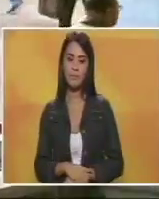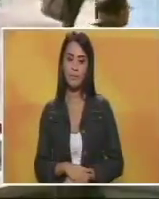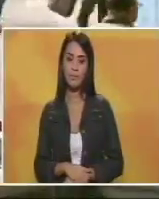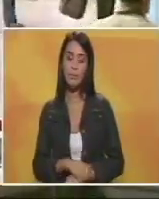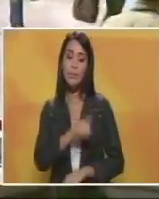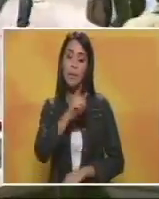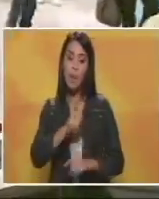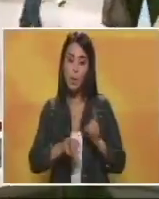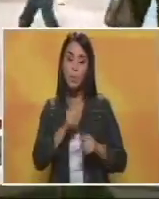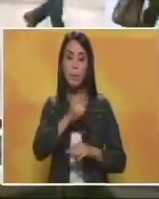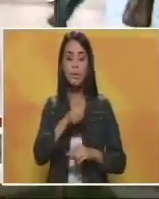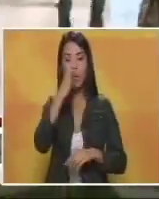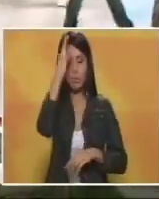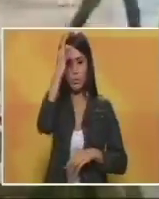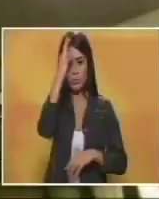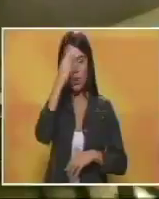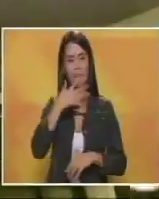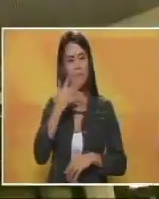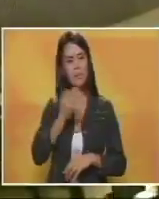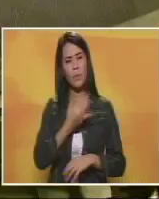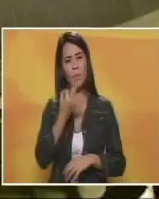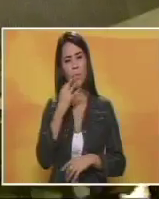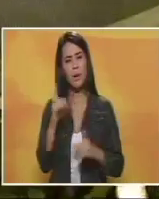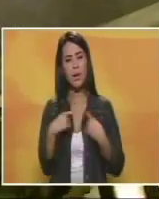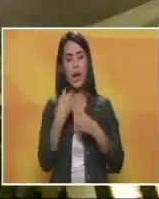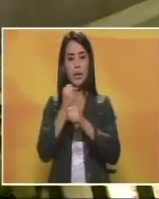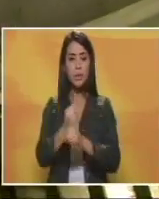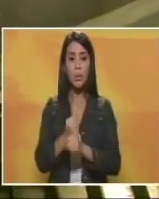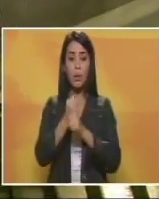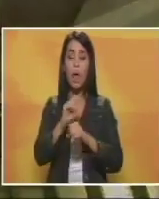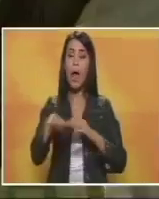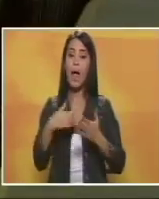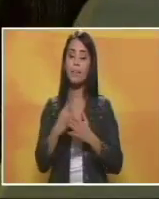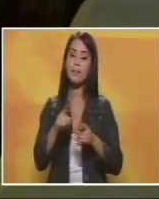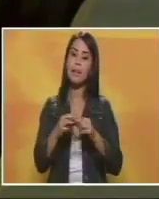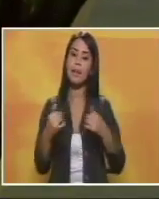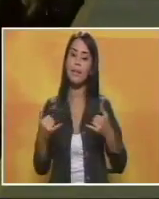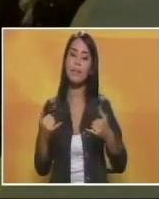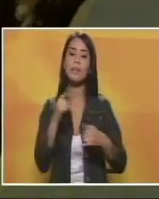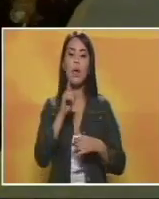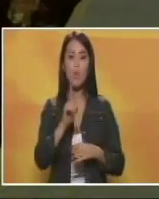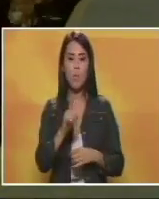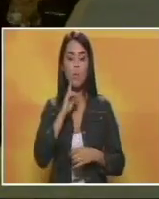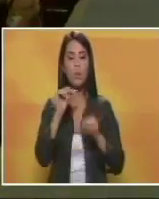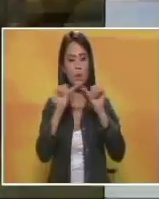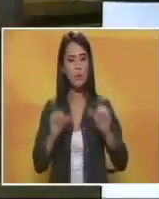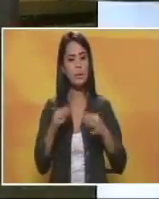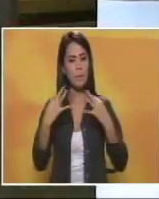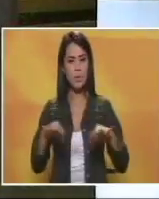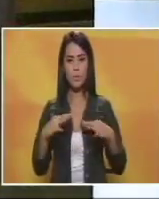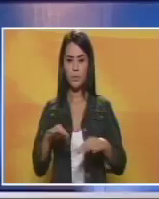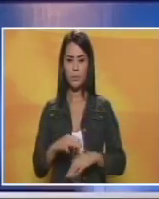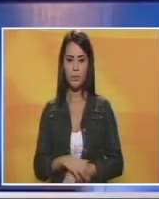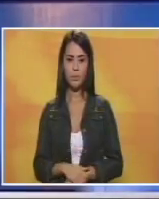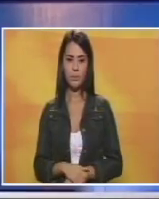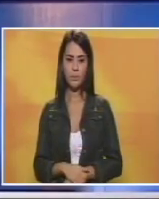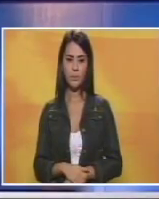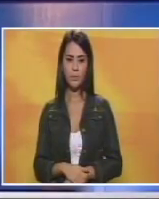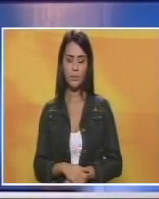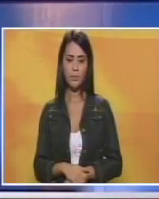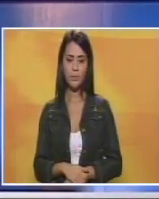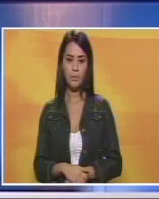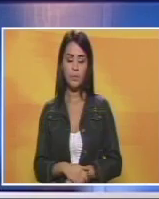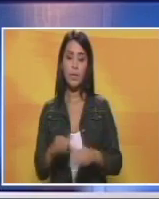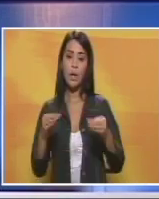Usuarios que provienen de los valles del Tubi aseguran que desde la Rinconada hasta la línea 1, el sistema también funciona con normalidad.